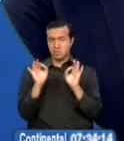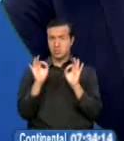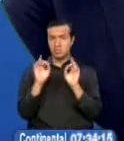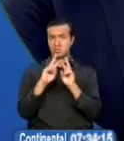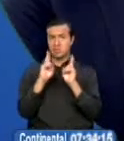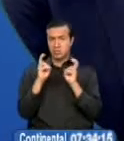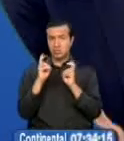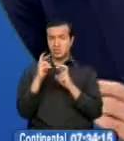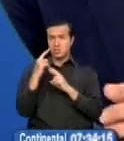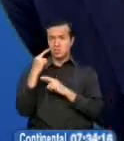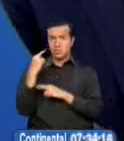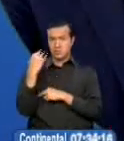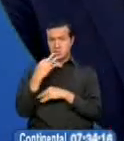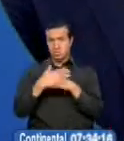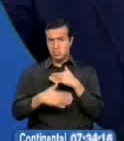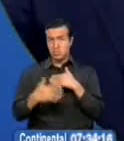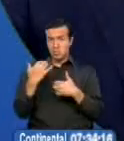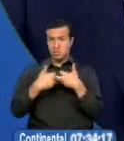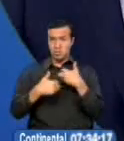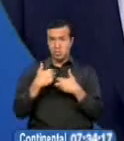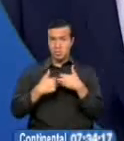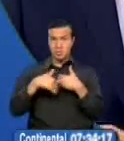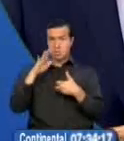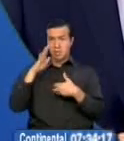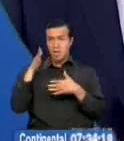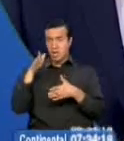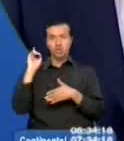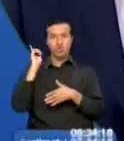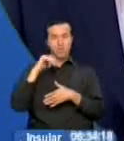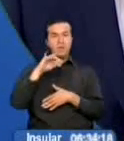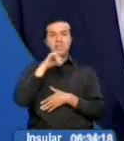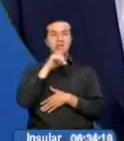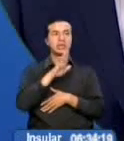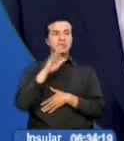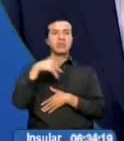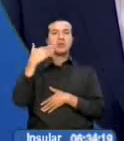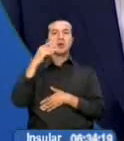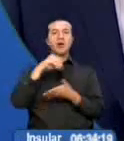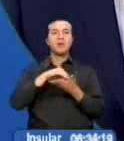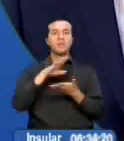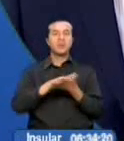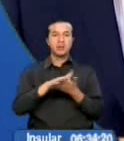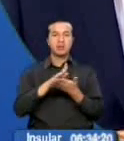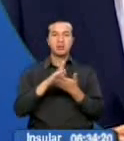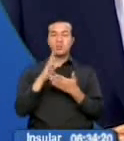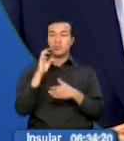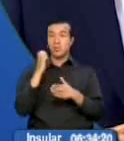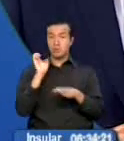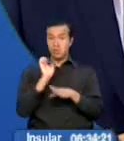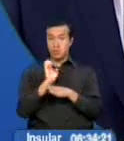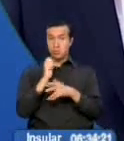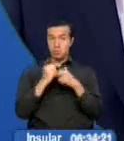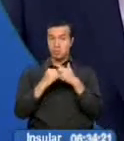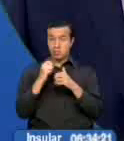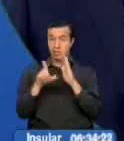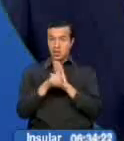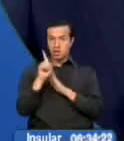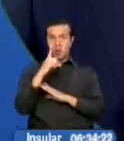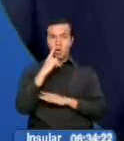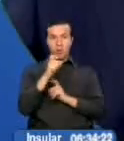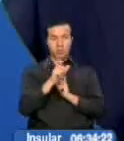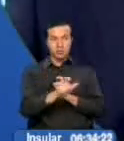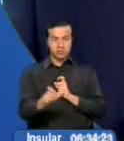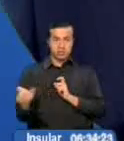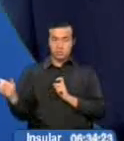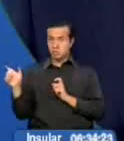en el deber ser, no es un problema que nos debería mucho importar, sino más bien quiénes van a ser los que apliquen, porque el problema del Ecuador no son las leyes, son los hombres.